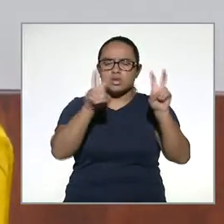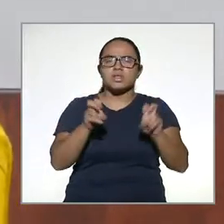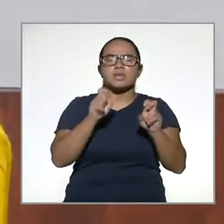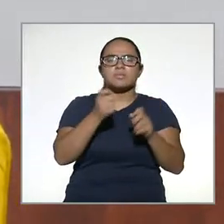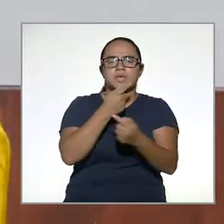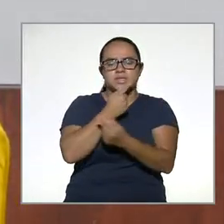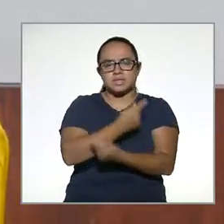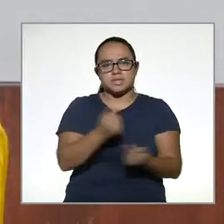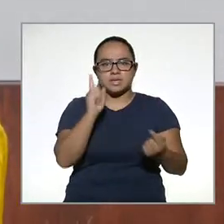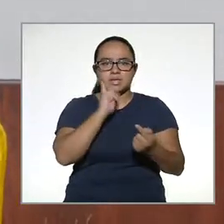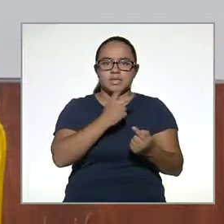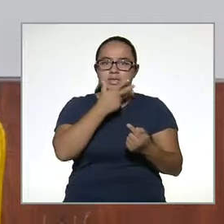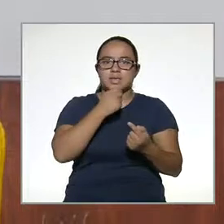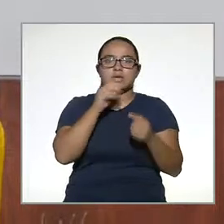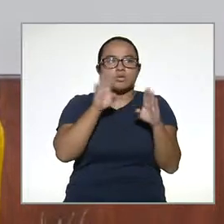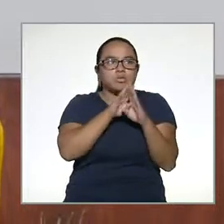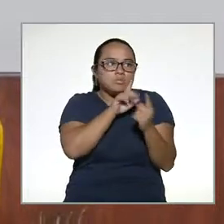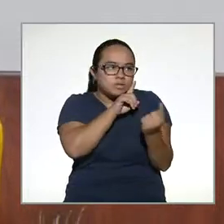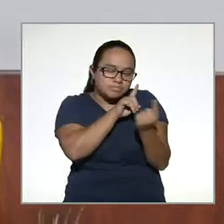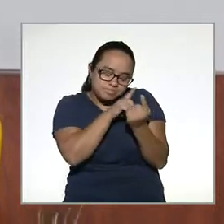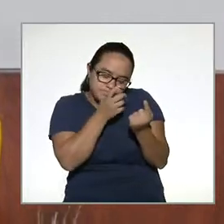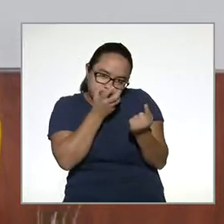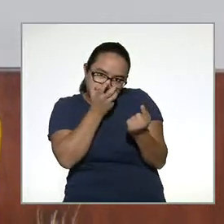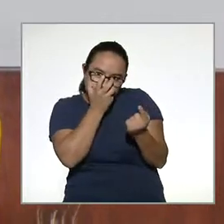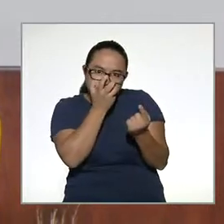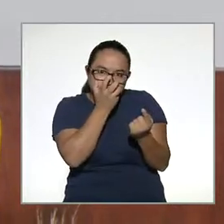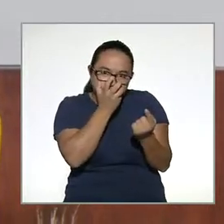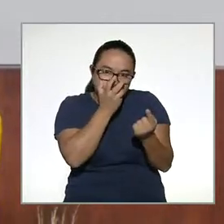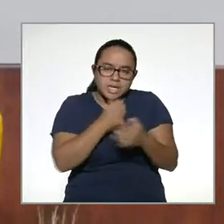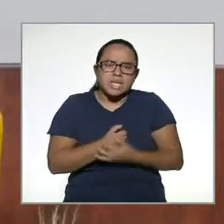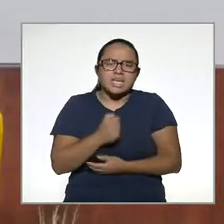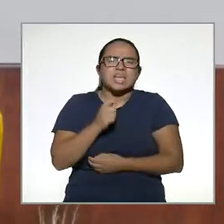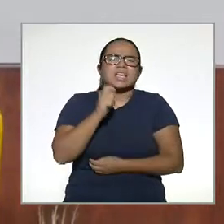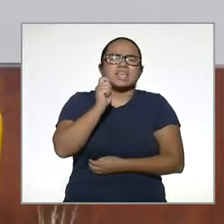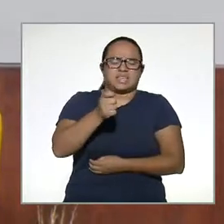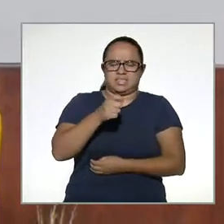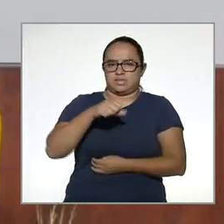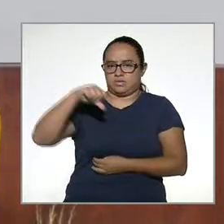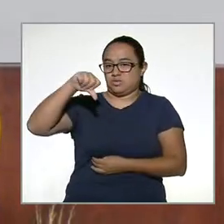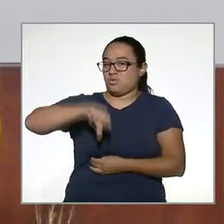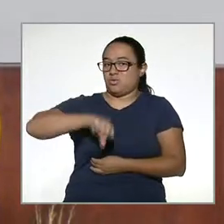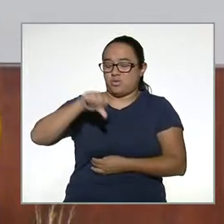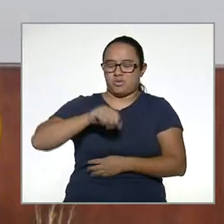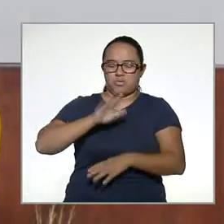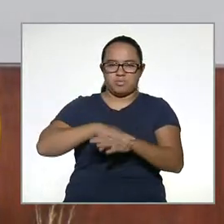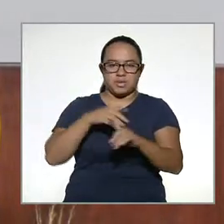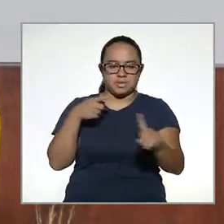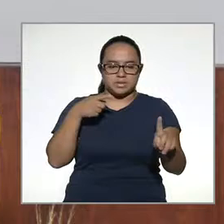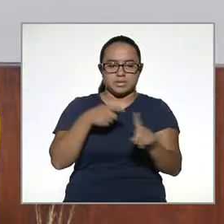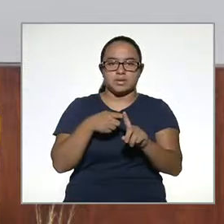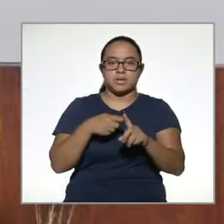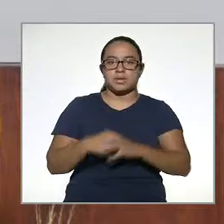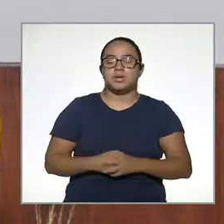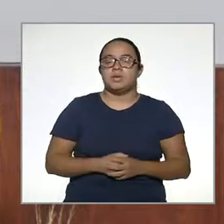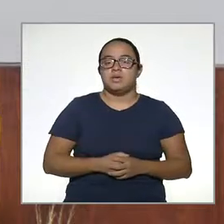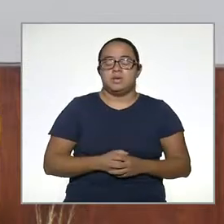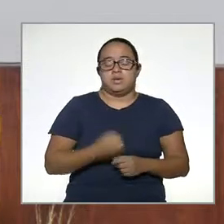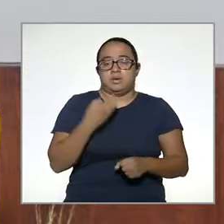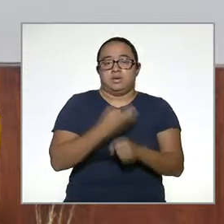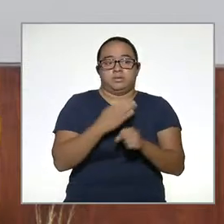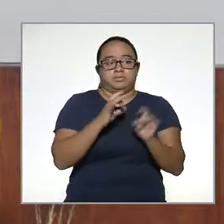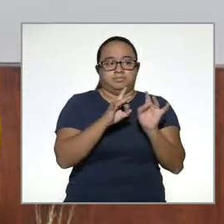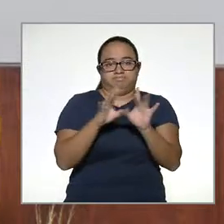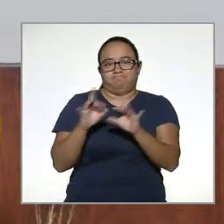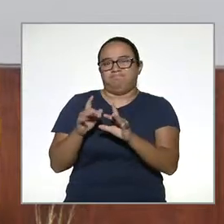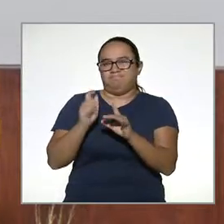y niños introvertidos. Y cuando hablamos de esto, hoy particularmente bajo las circunstancias